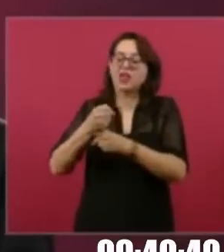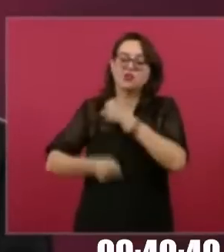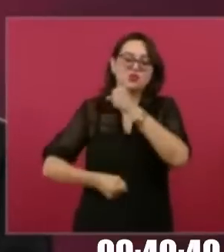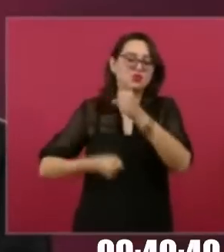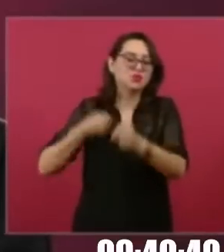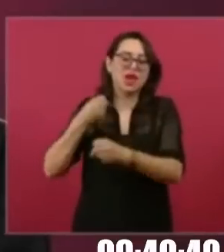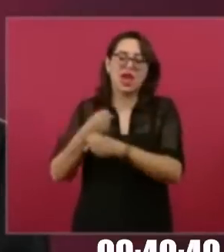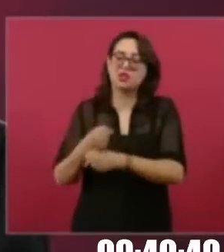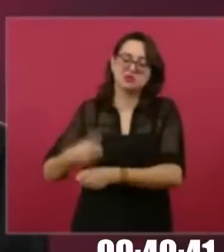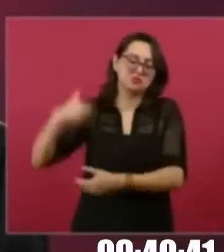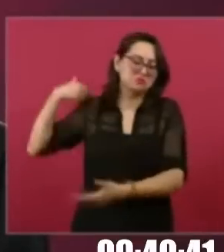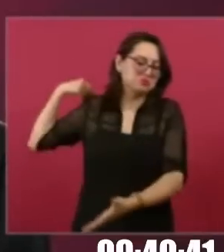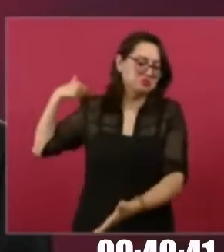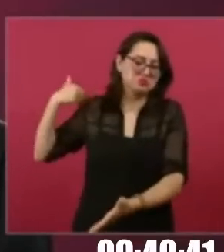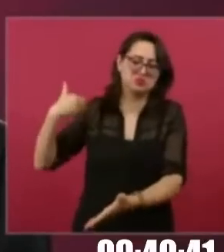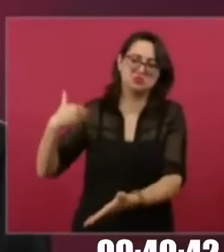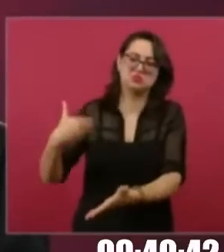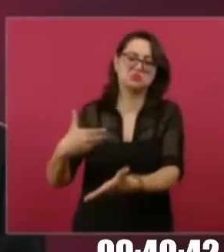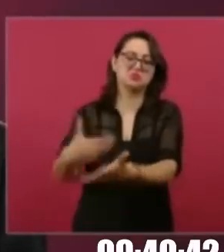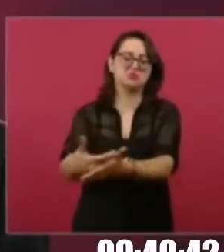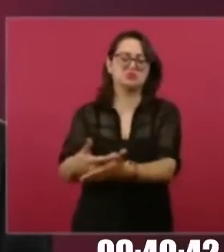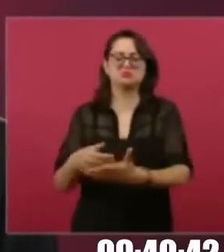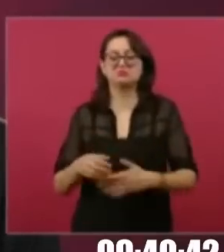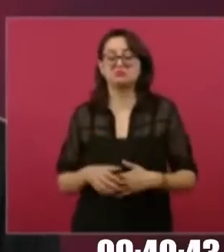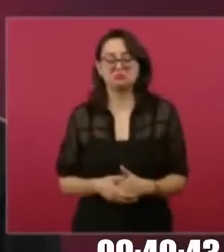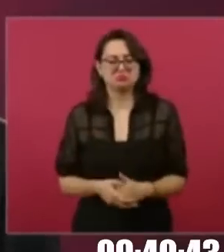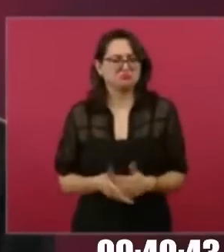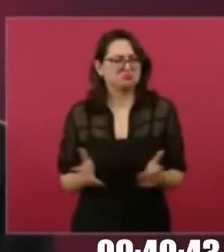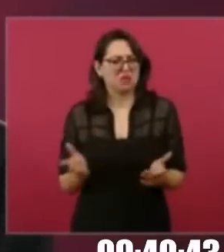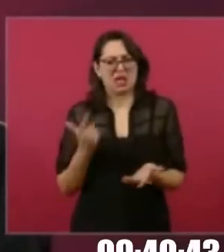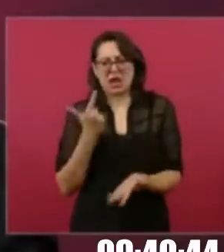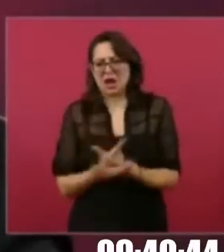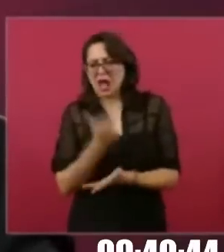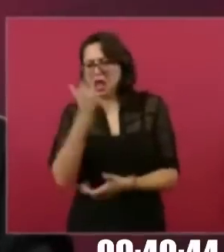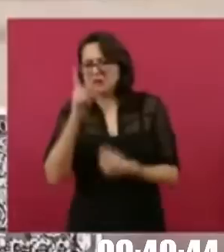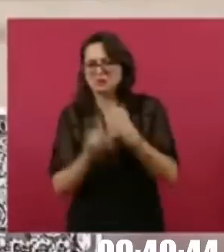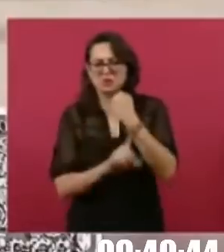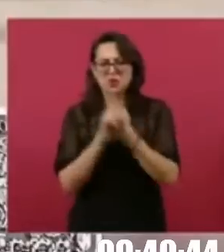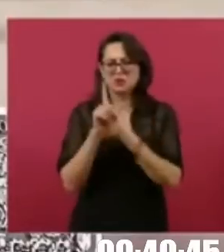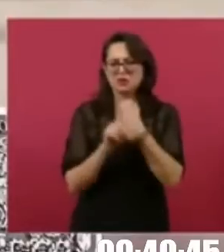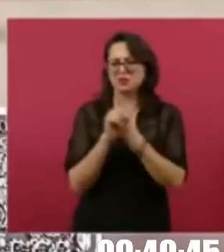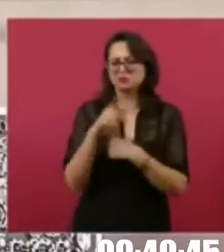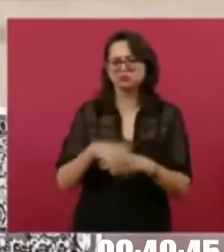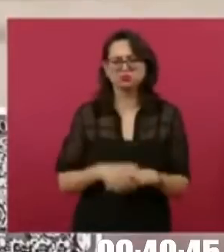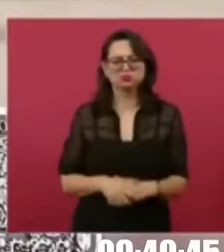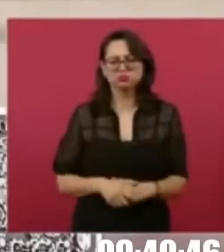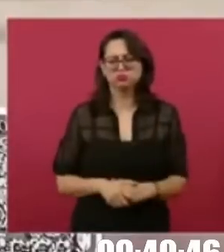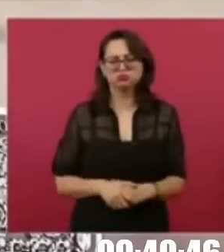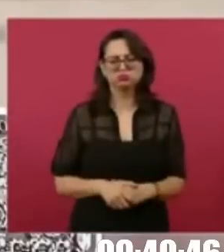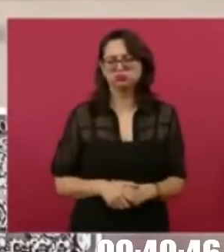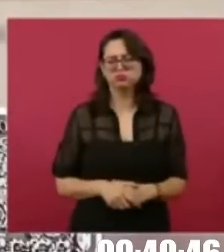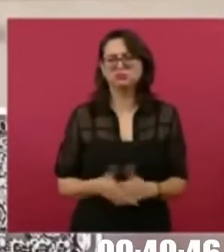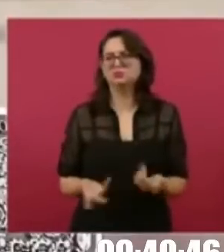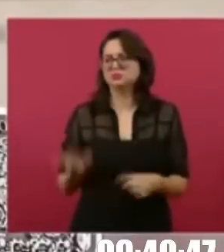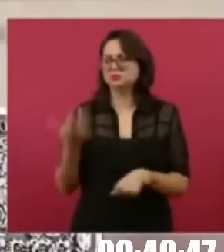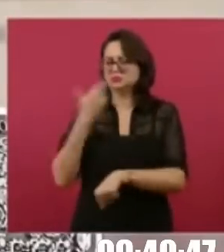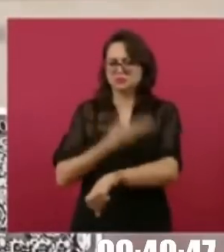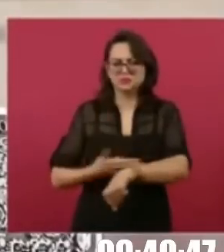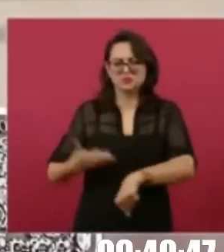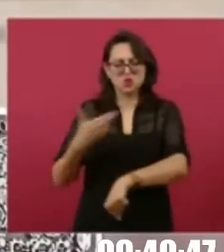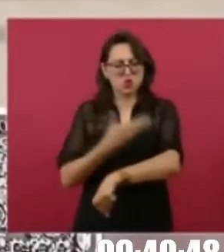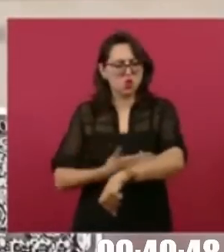estado esperemos que no pase a mayores estamos en coordinación los servicios de salud los servicios